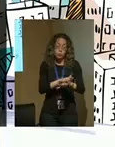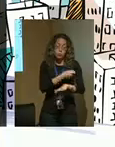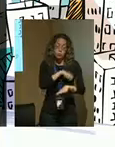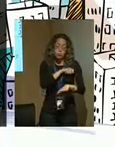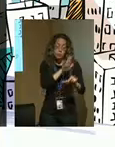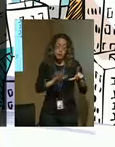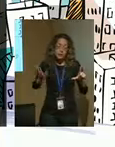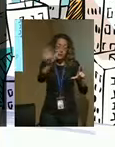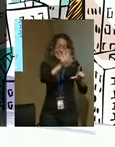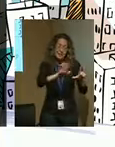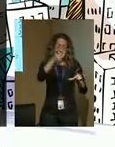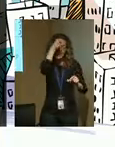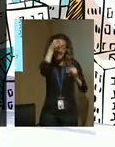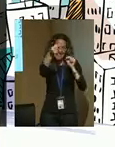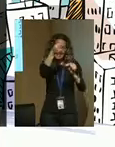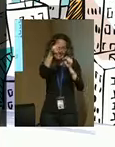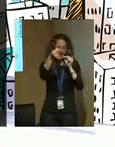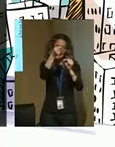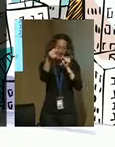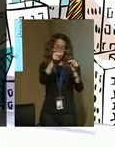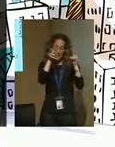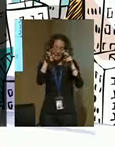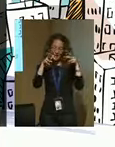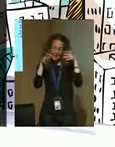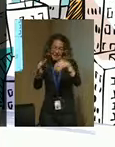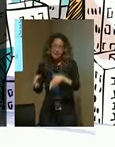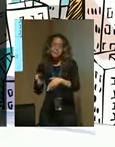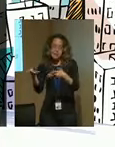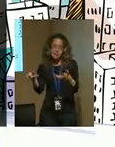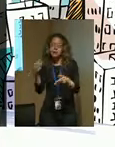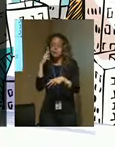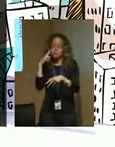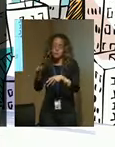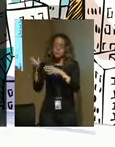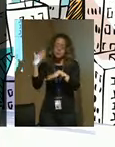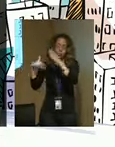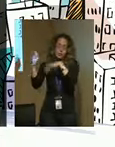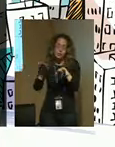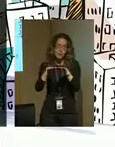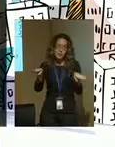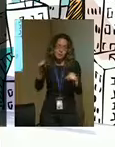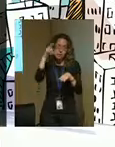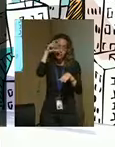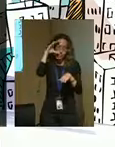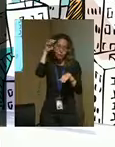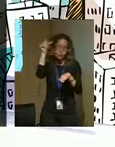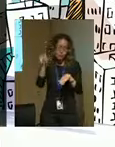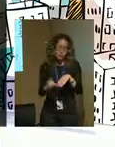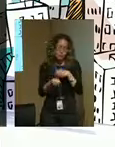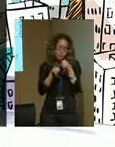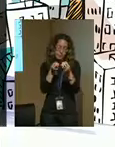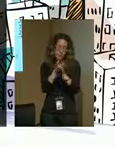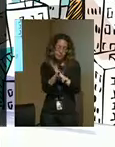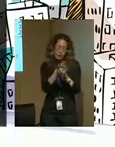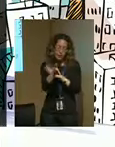no son los debidamente estrictos a la hora de, como hemos visto y se ha explicado varias veces en esta mesa, ser rigurosos